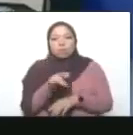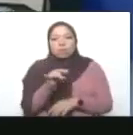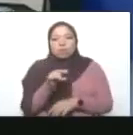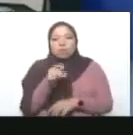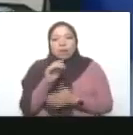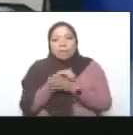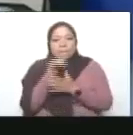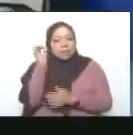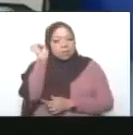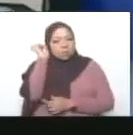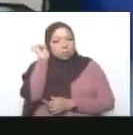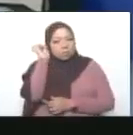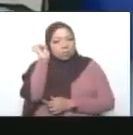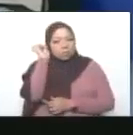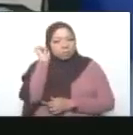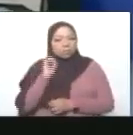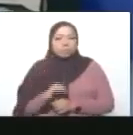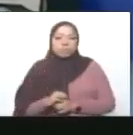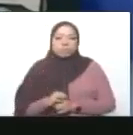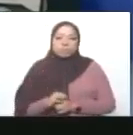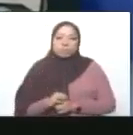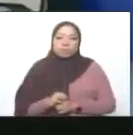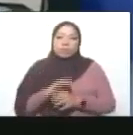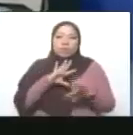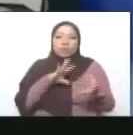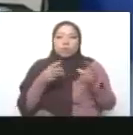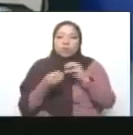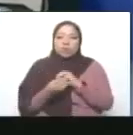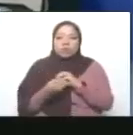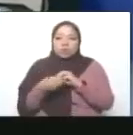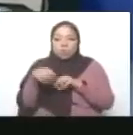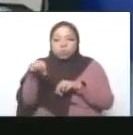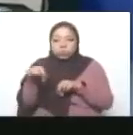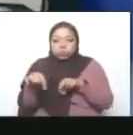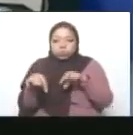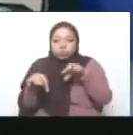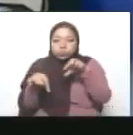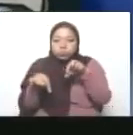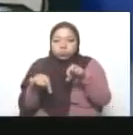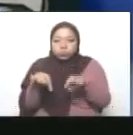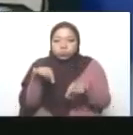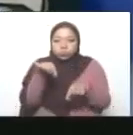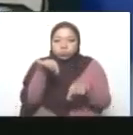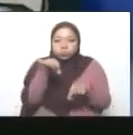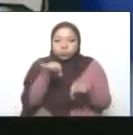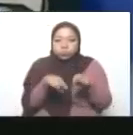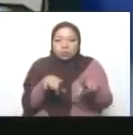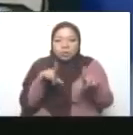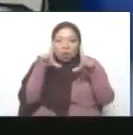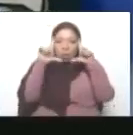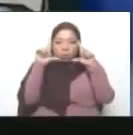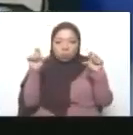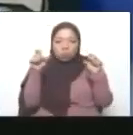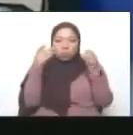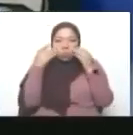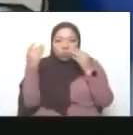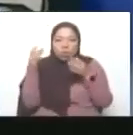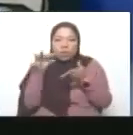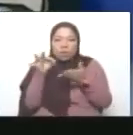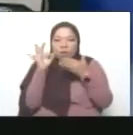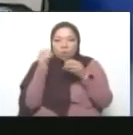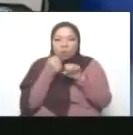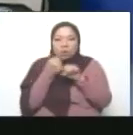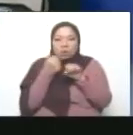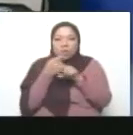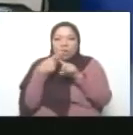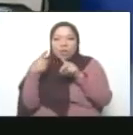Damari también se ha transformado en una semillerista. Aquí podemos ver la semilla de café de